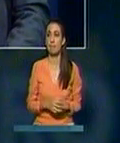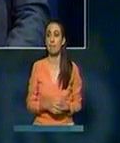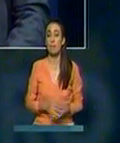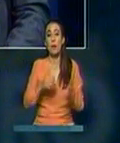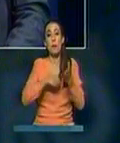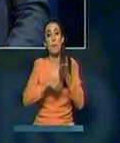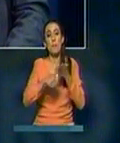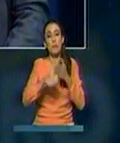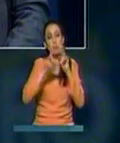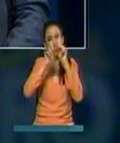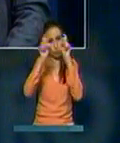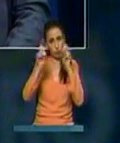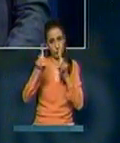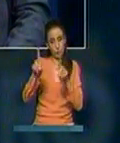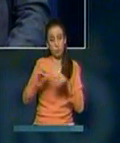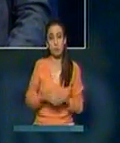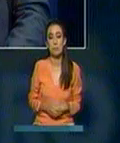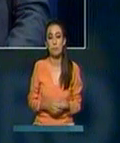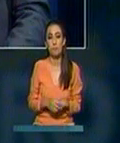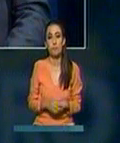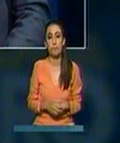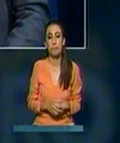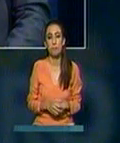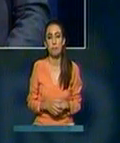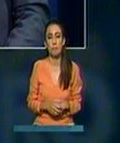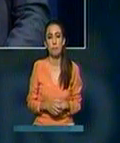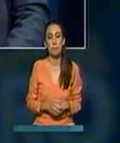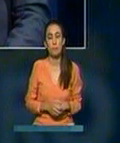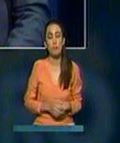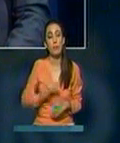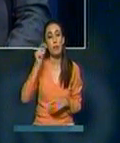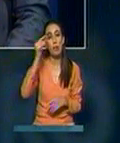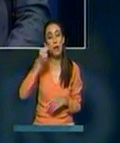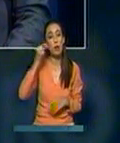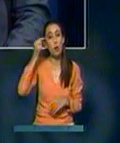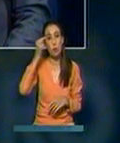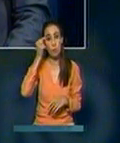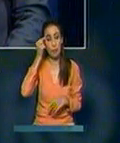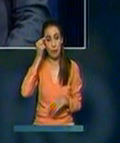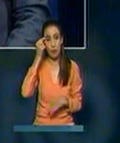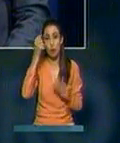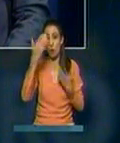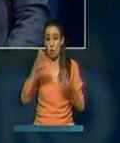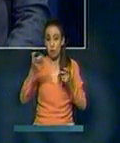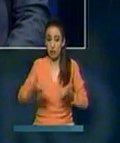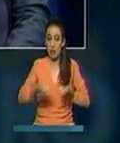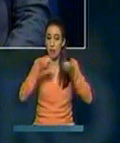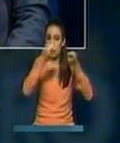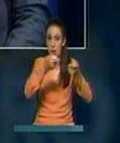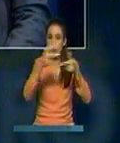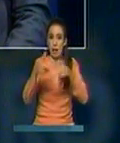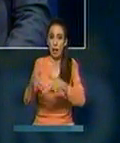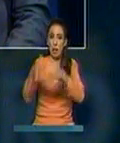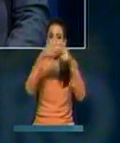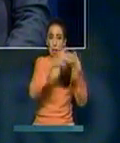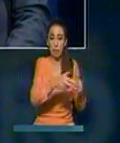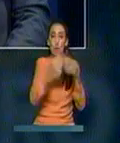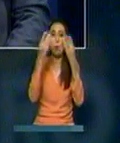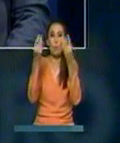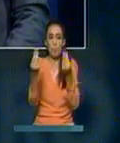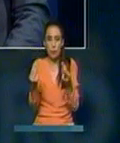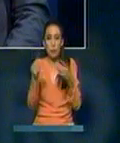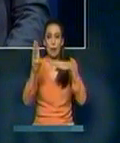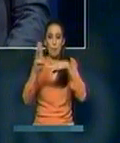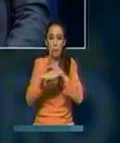Ministro, entendemos que el gobierno nacional ha entregado en temas de créditos para emprendimientos a través de Banecuador, la Corporación Financiera